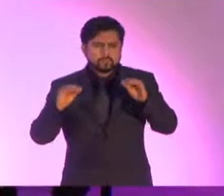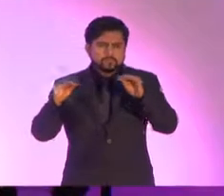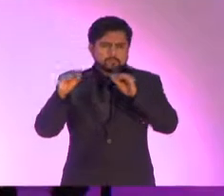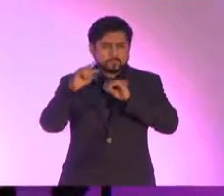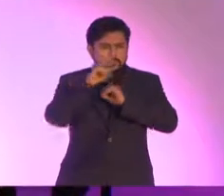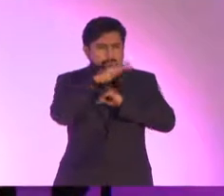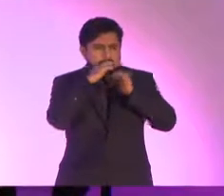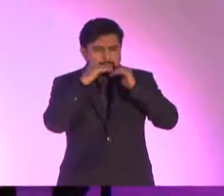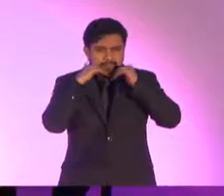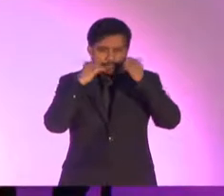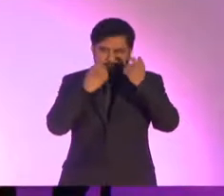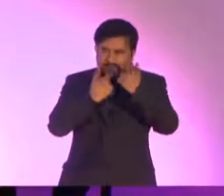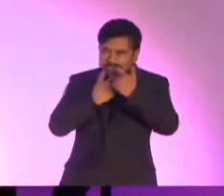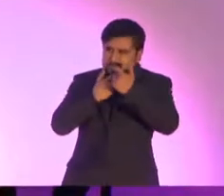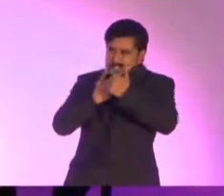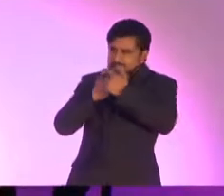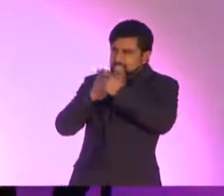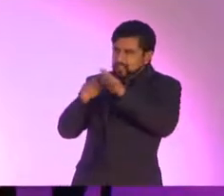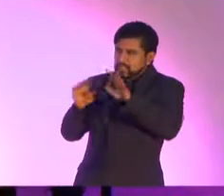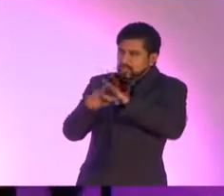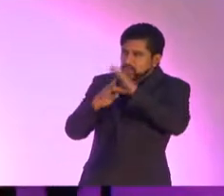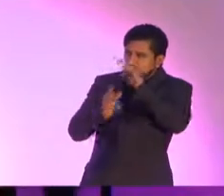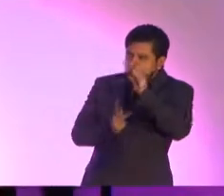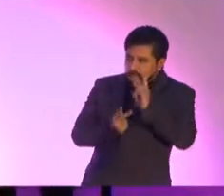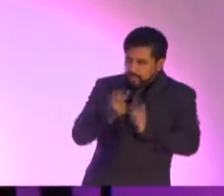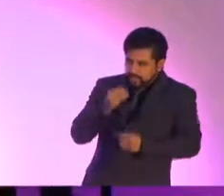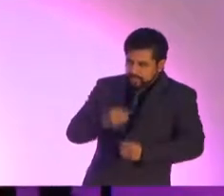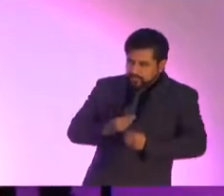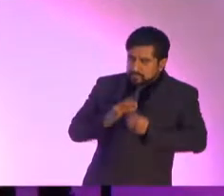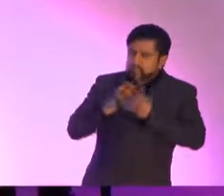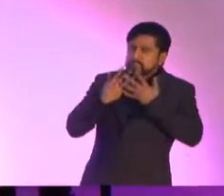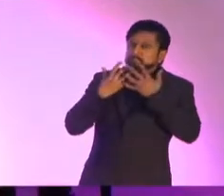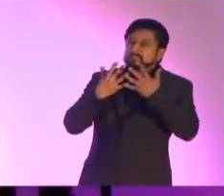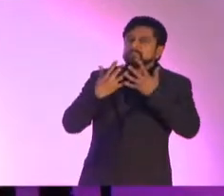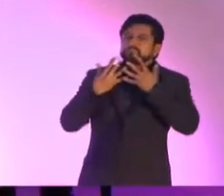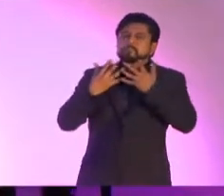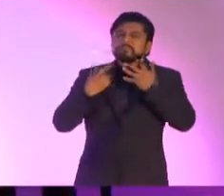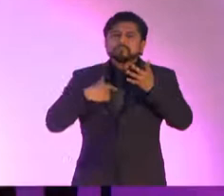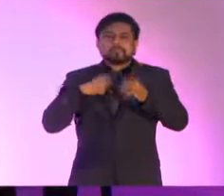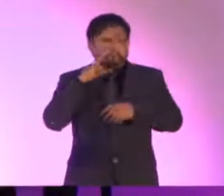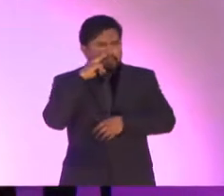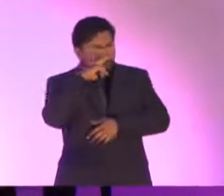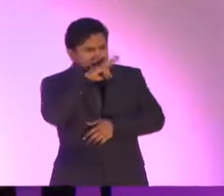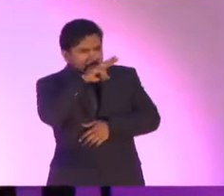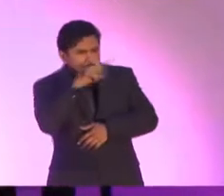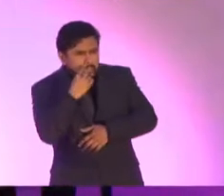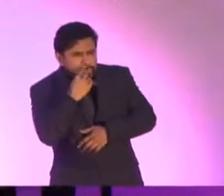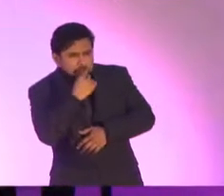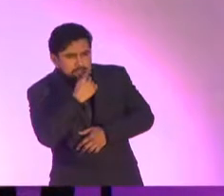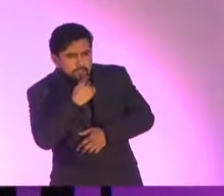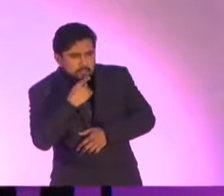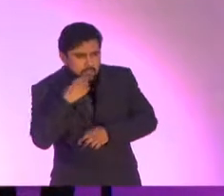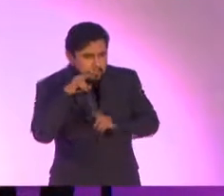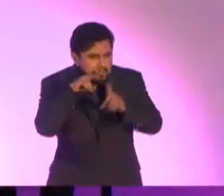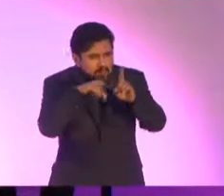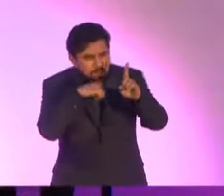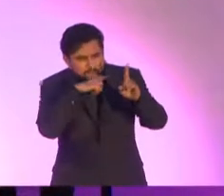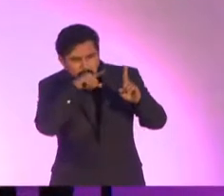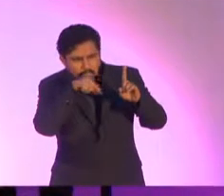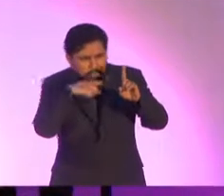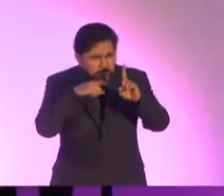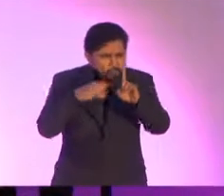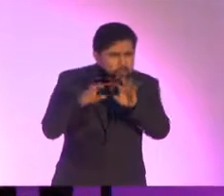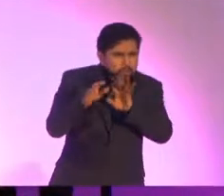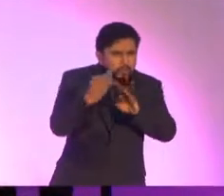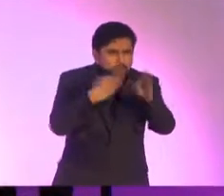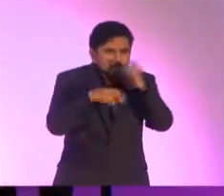Reías como una forma de hacer la primavera, y yo te miraba quieto la boca, la lengua y